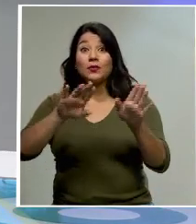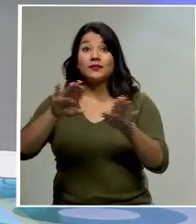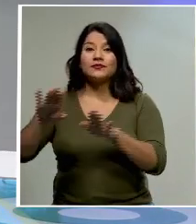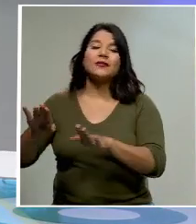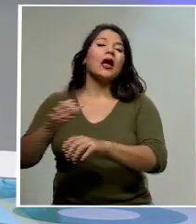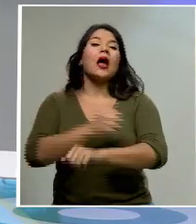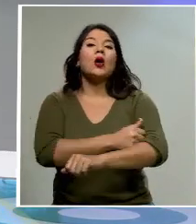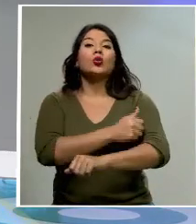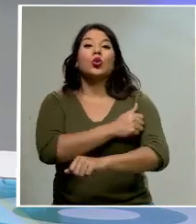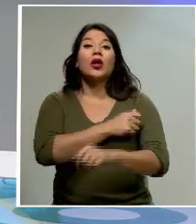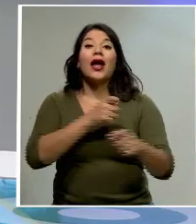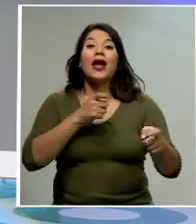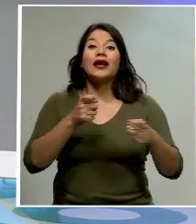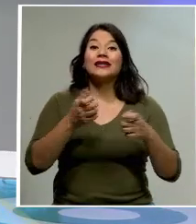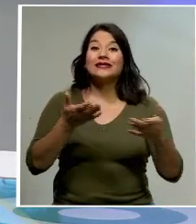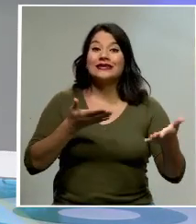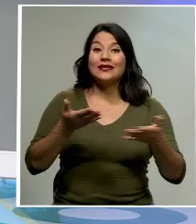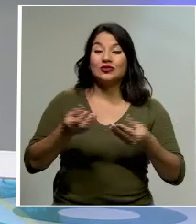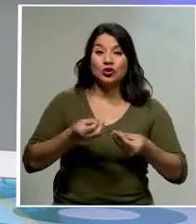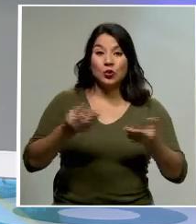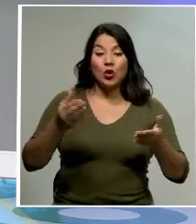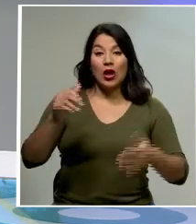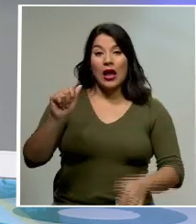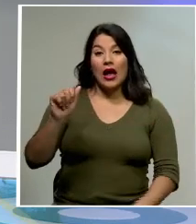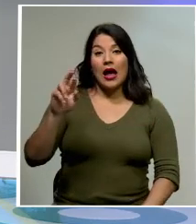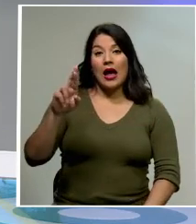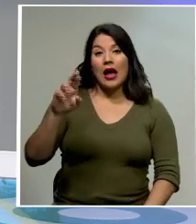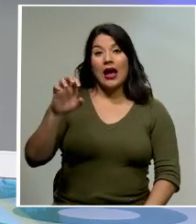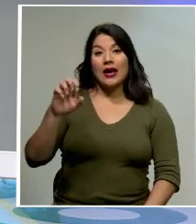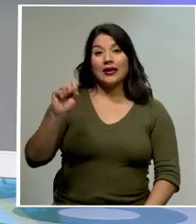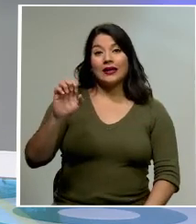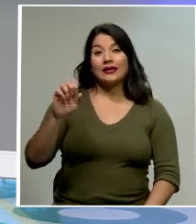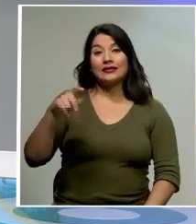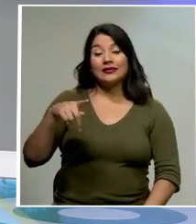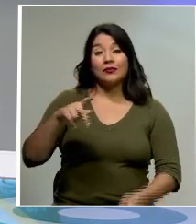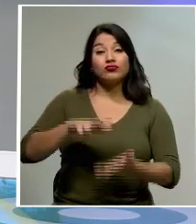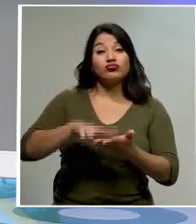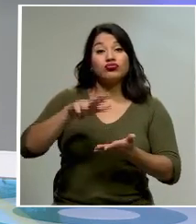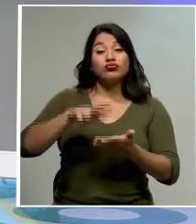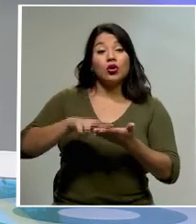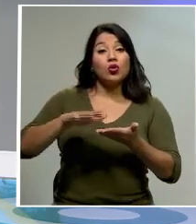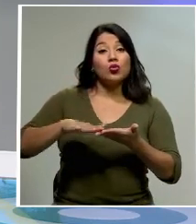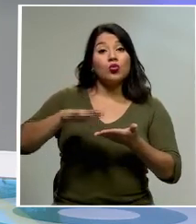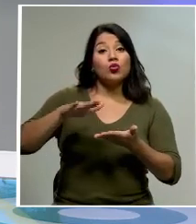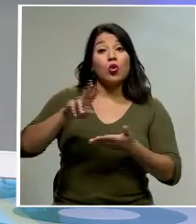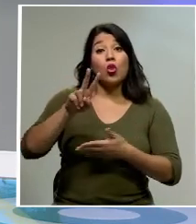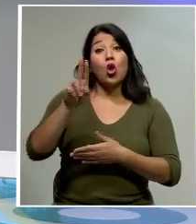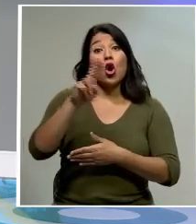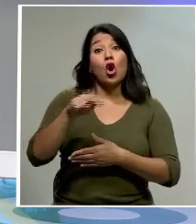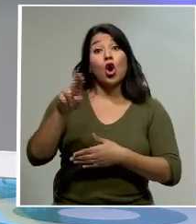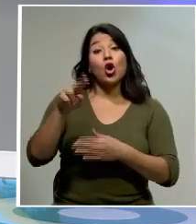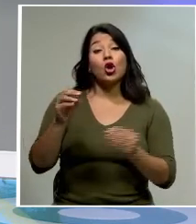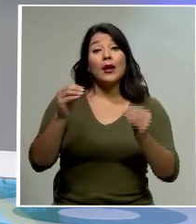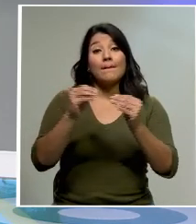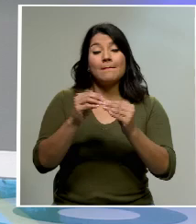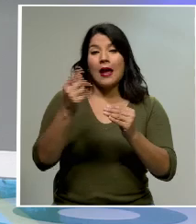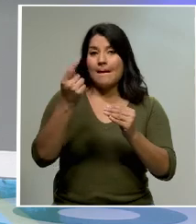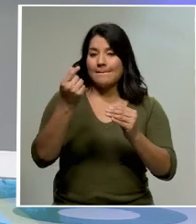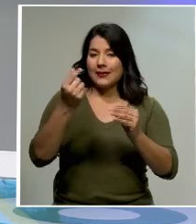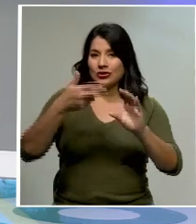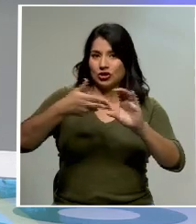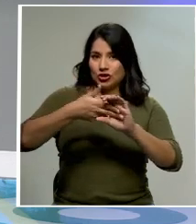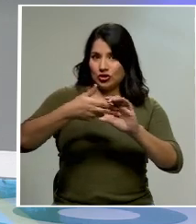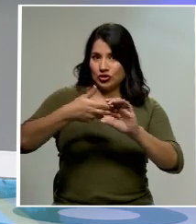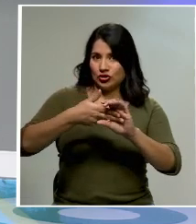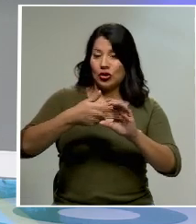Servicios Públicos aprobó un nuevo aumento de 2 colones en los precios de los combustibles como parte de